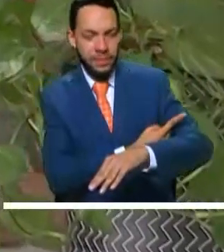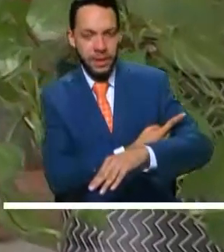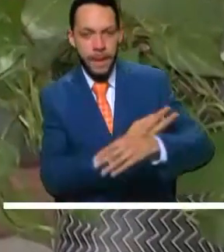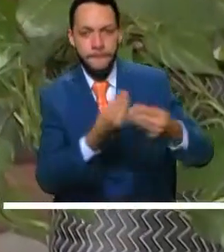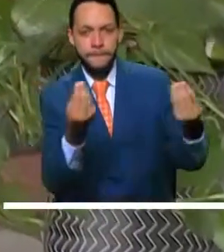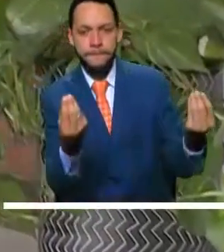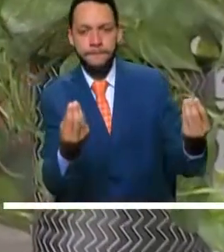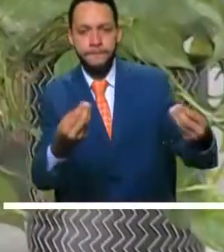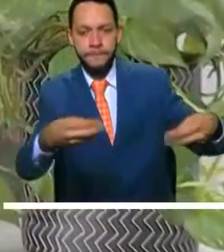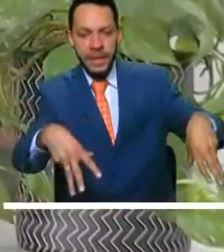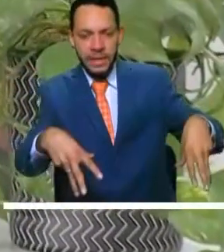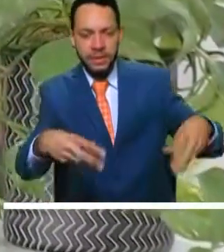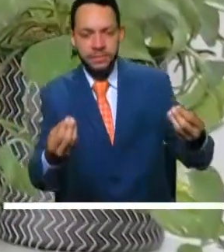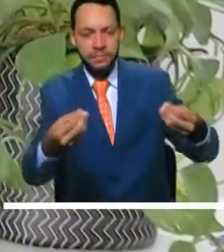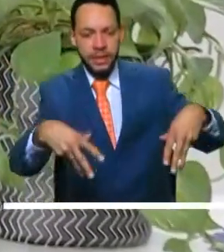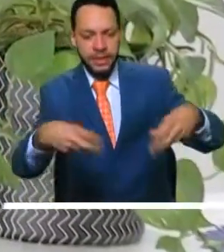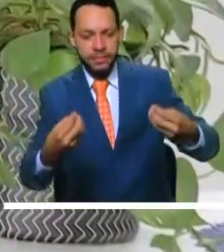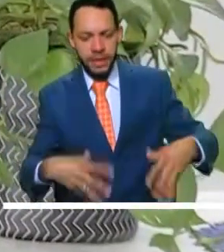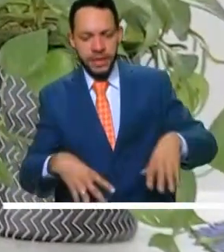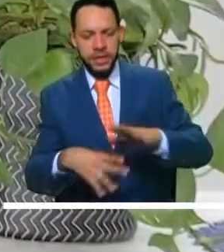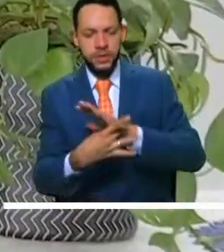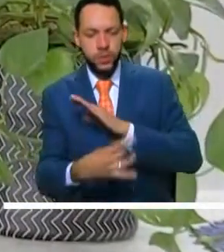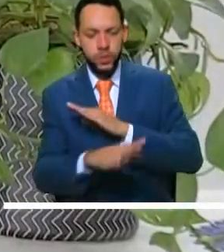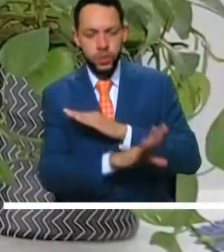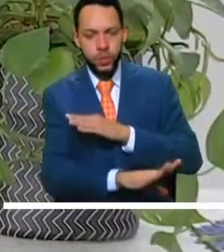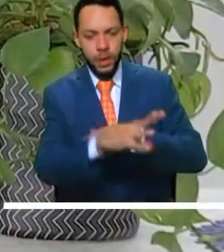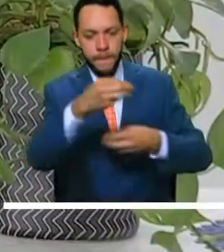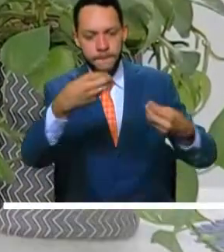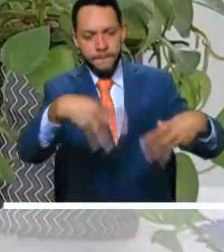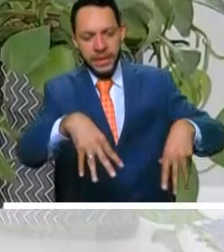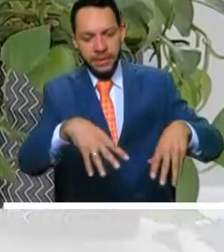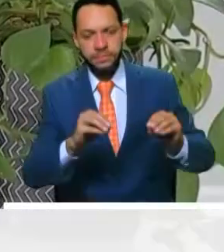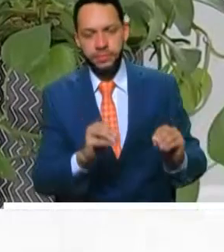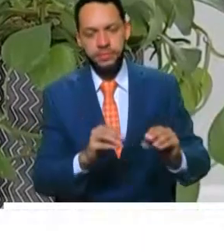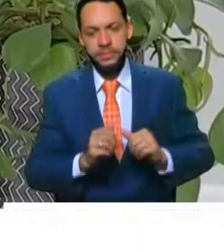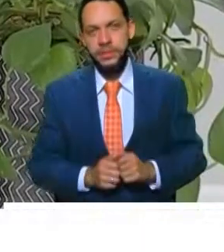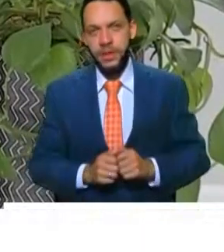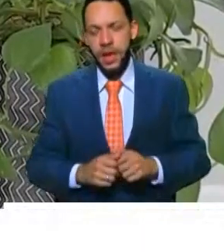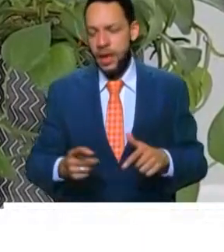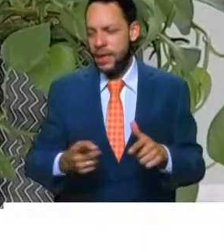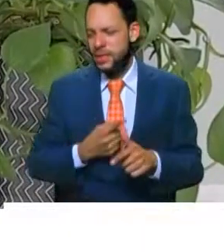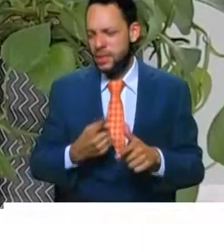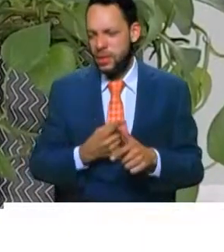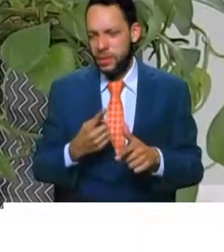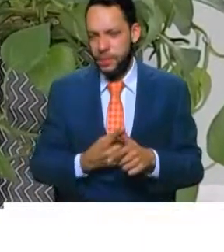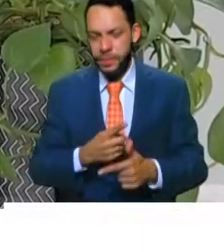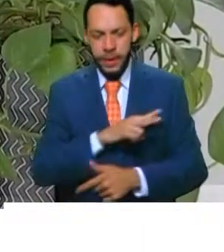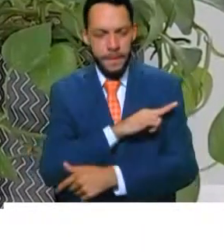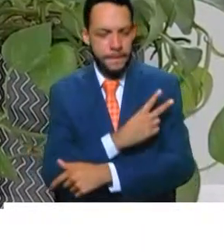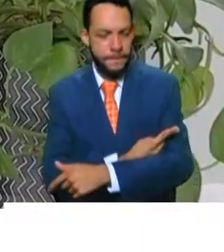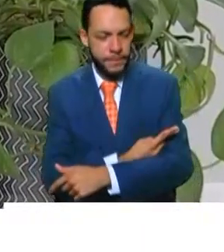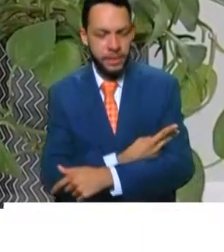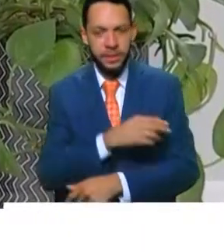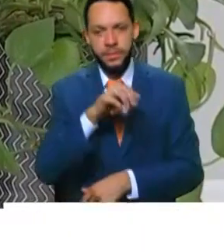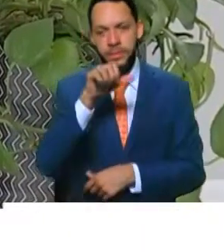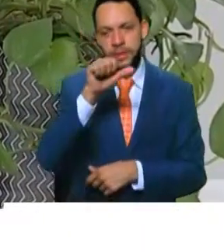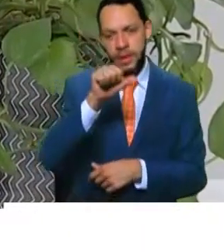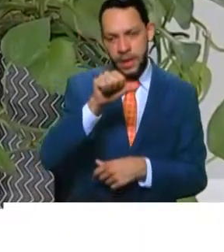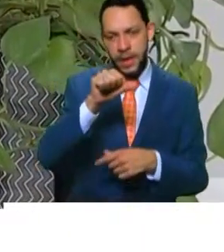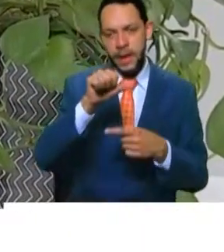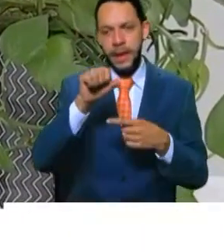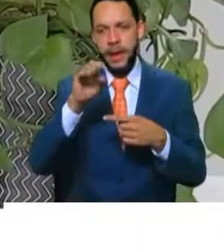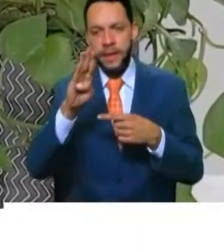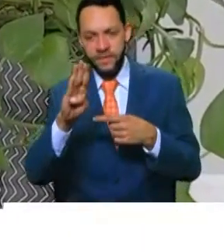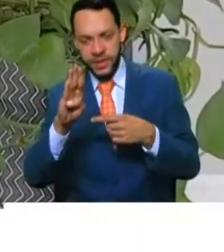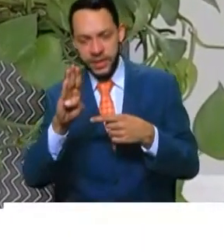soluble en grasa o que sea una grasa, con el fogón se desperdicia. Entonces, todas esas vitaminas como la A, la D, la K,